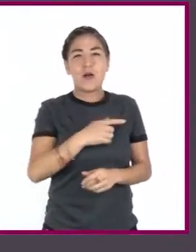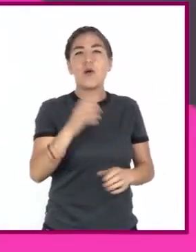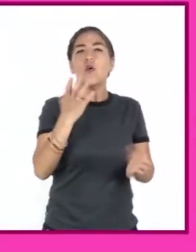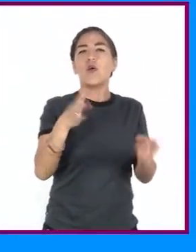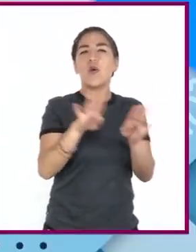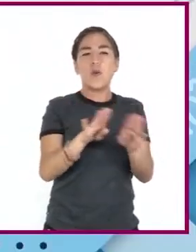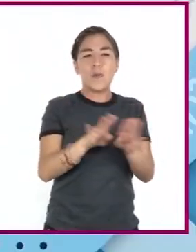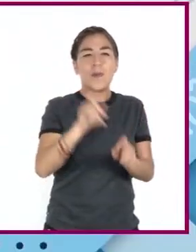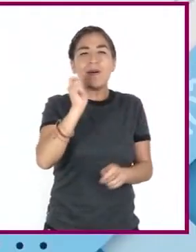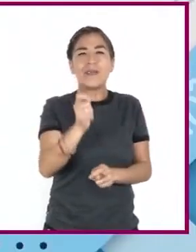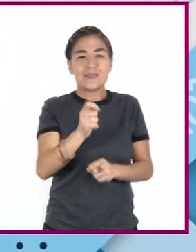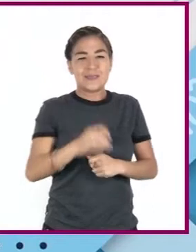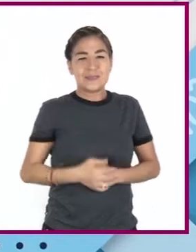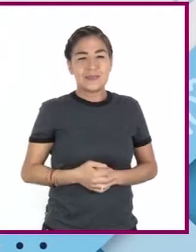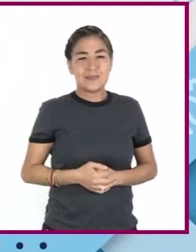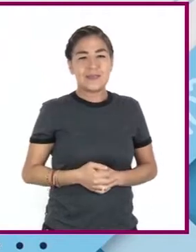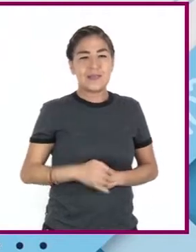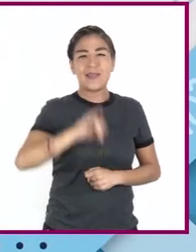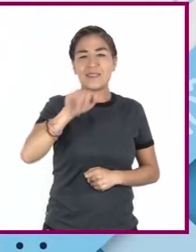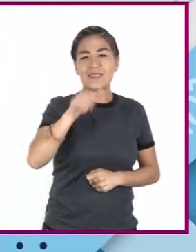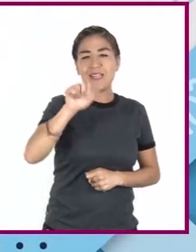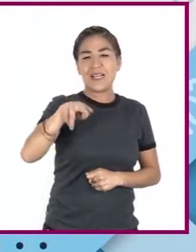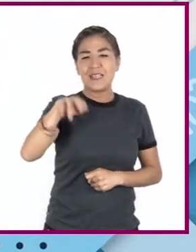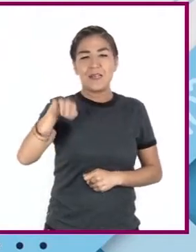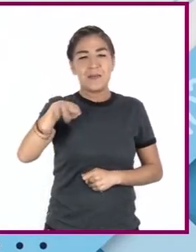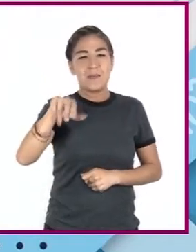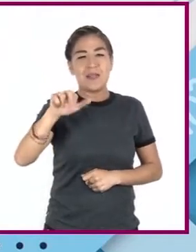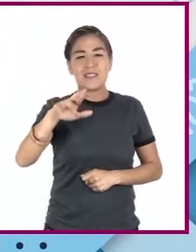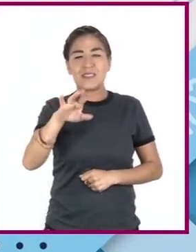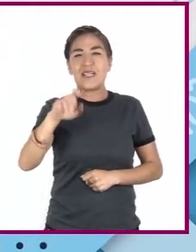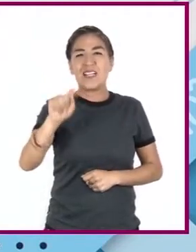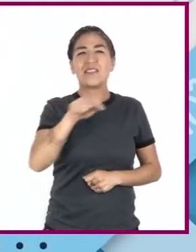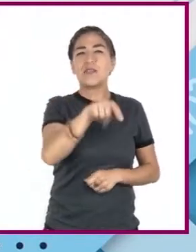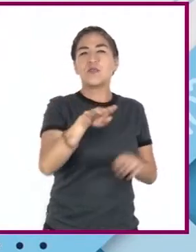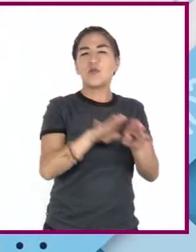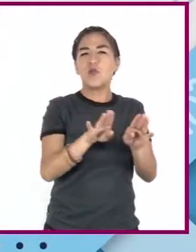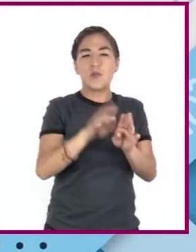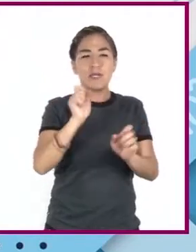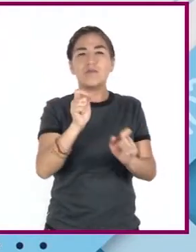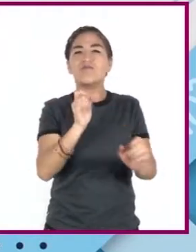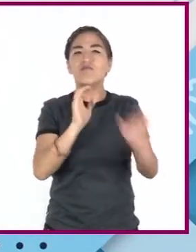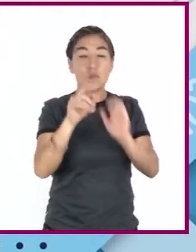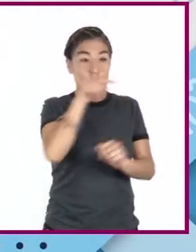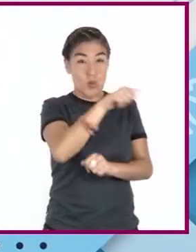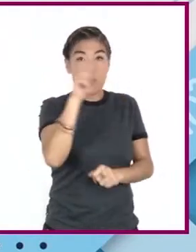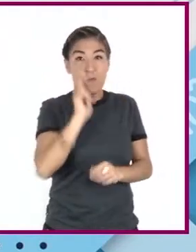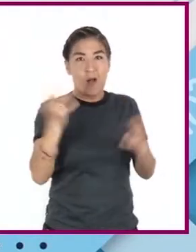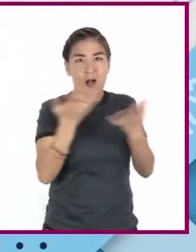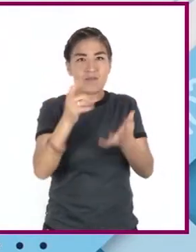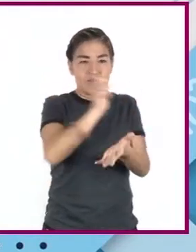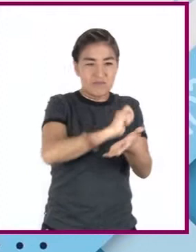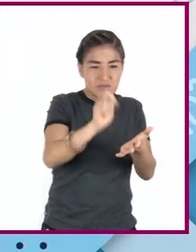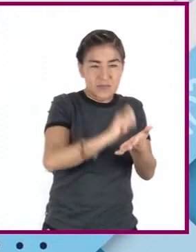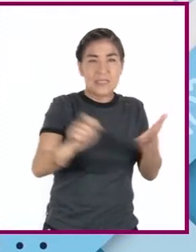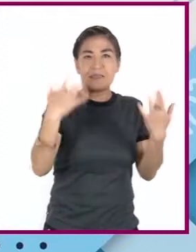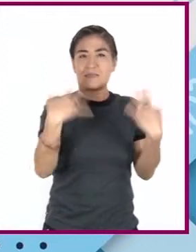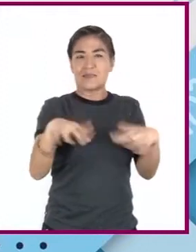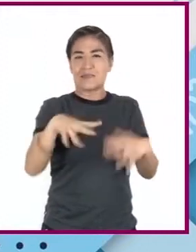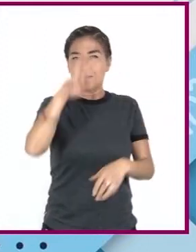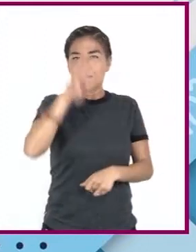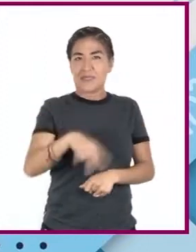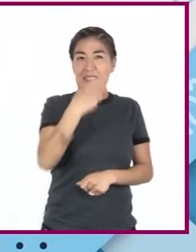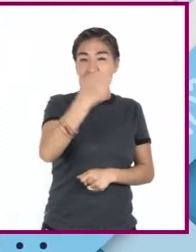Conversaciones de Química de Jane Marcet. Un libro escrito por una mujer en esa época debió ser